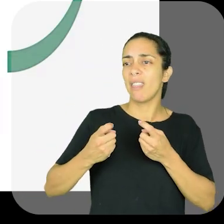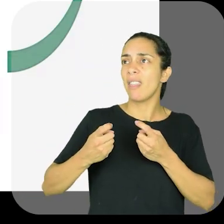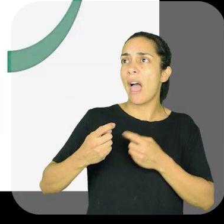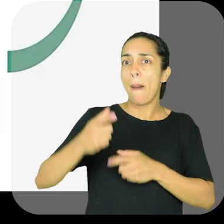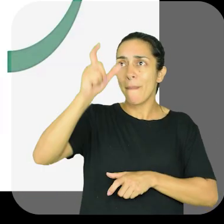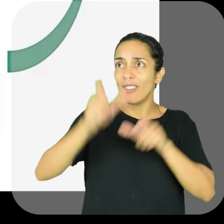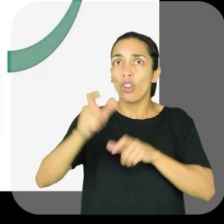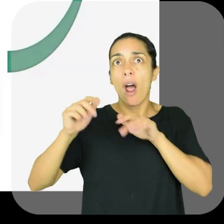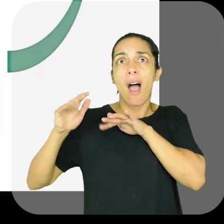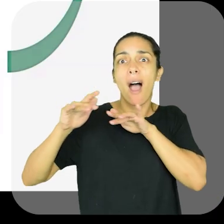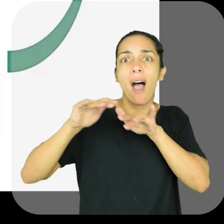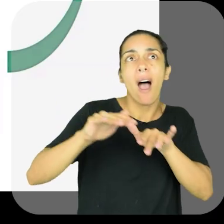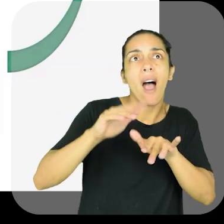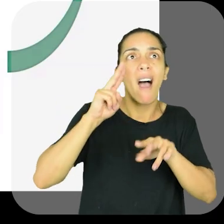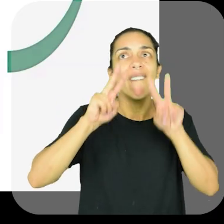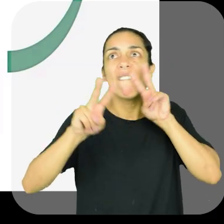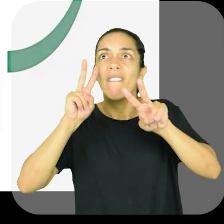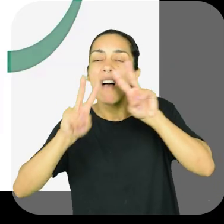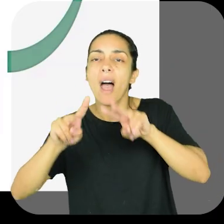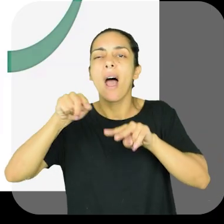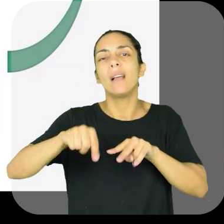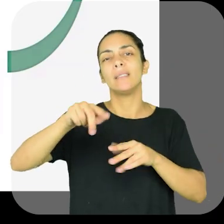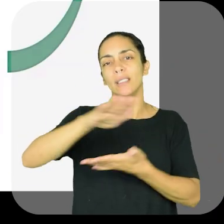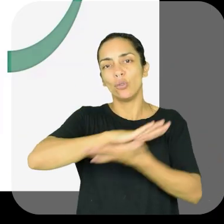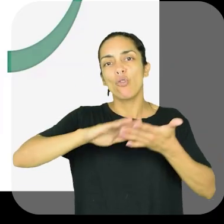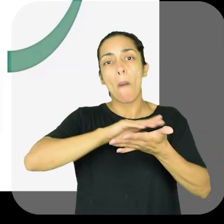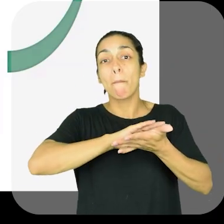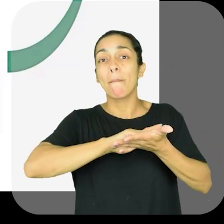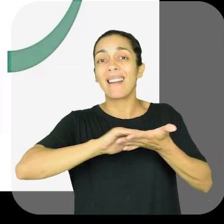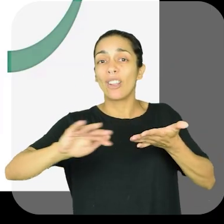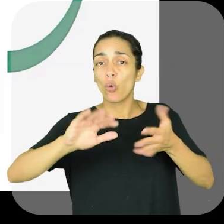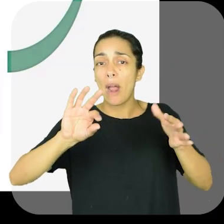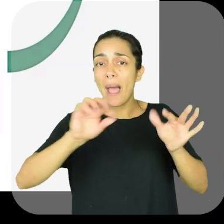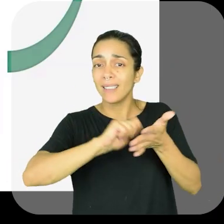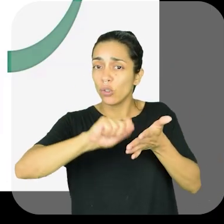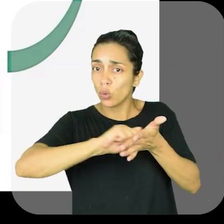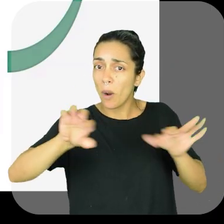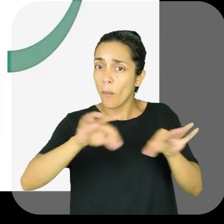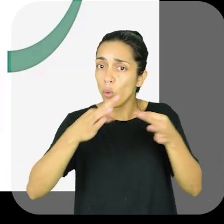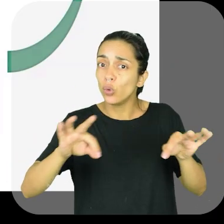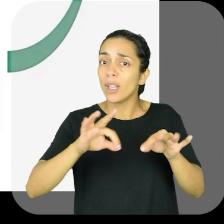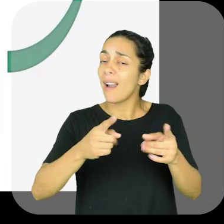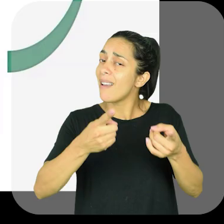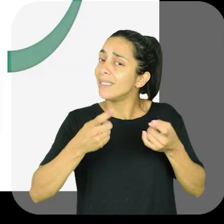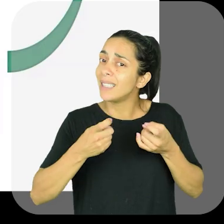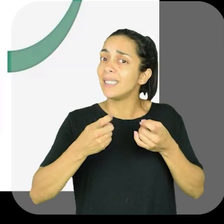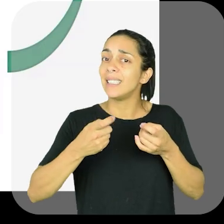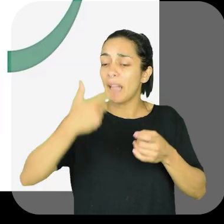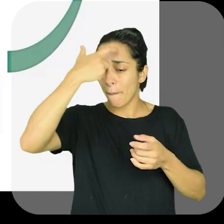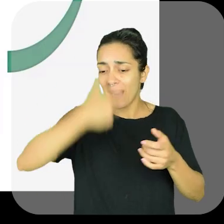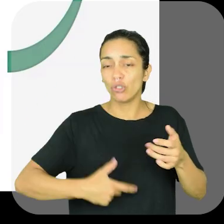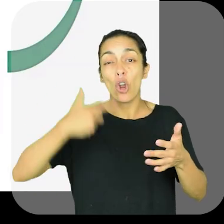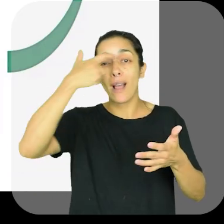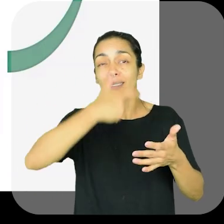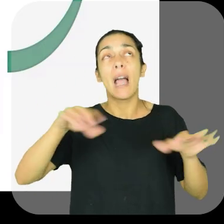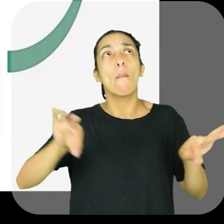el espectador. En este caso, la partitura no cobra vida hasta que el músico ciego no puede literalmente tocarla